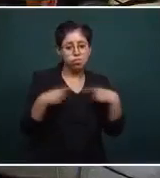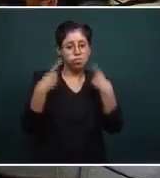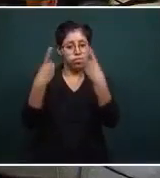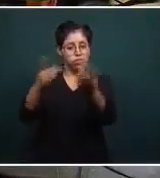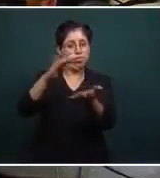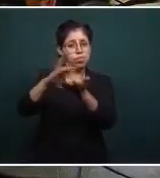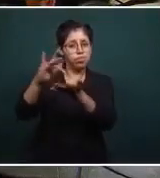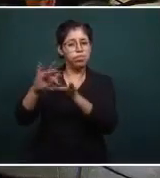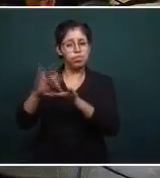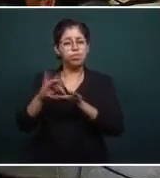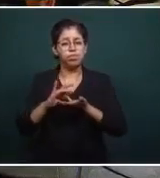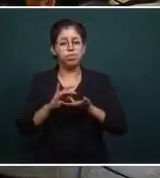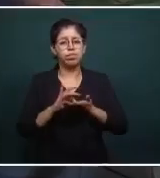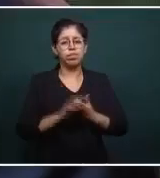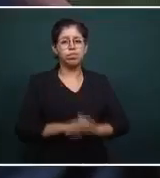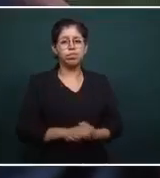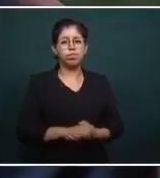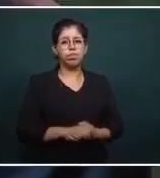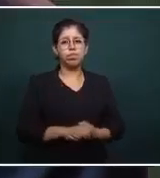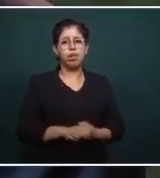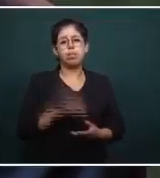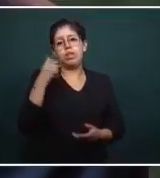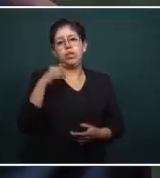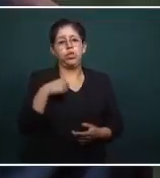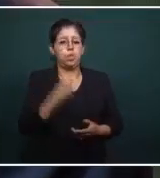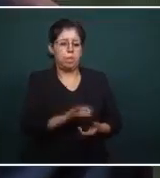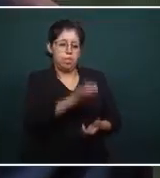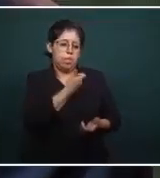por adelantado, para que no haya intermediarios,